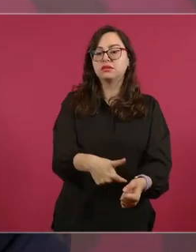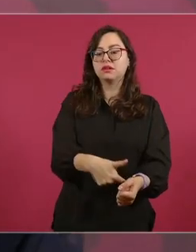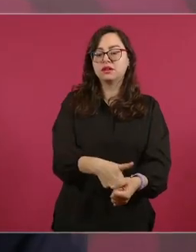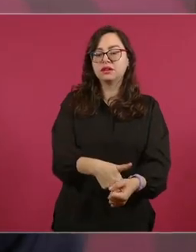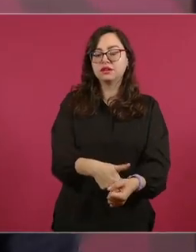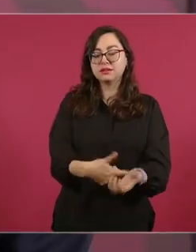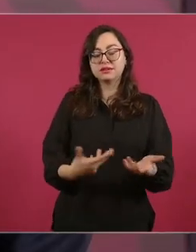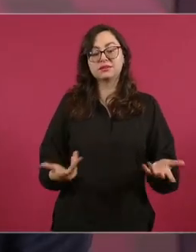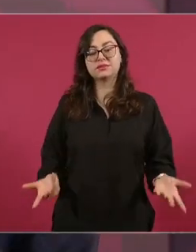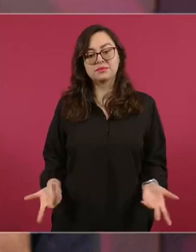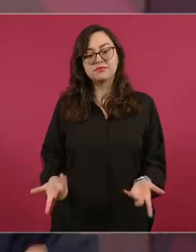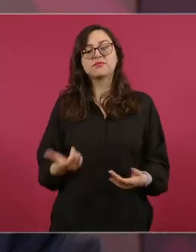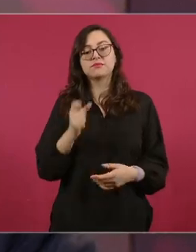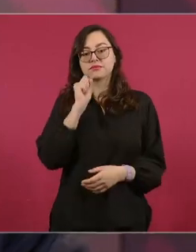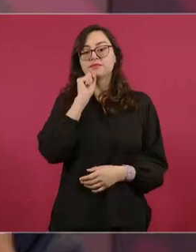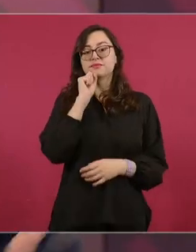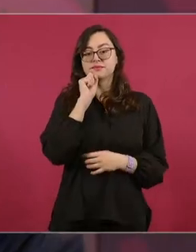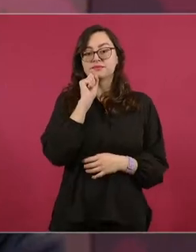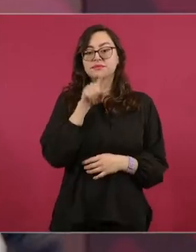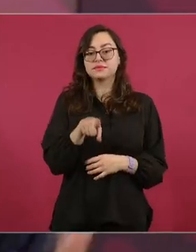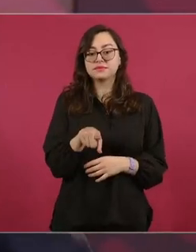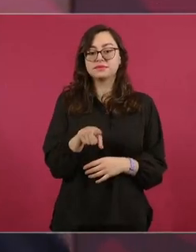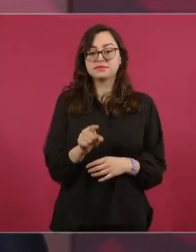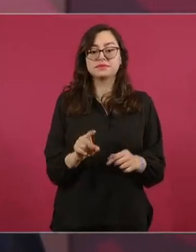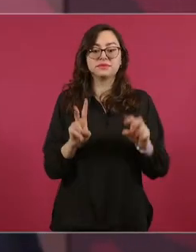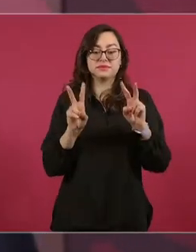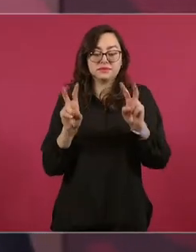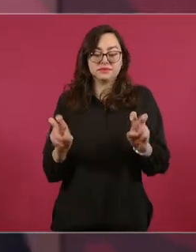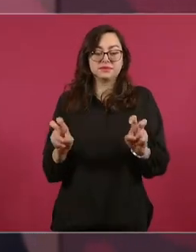Entonces es lo mismo en el caso de la información.